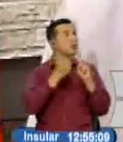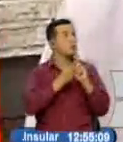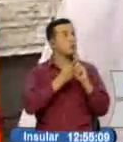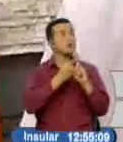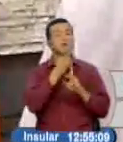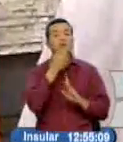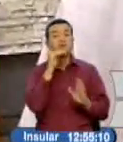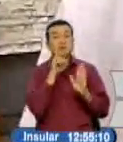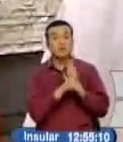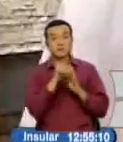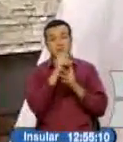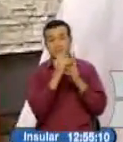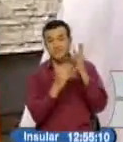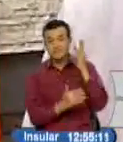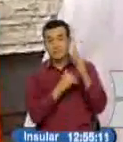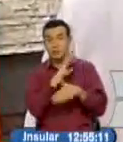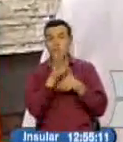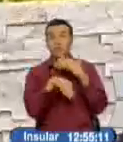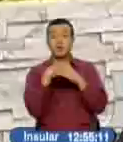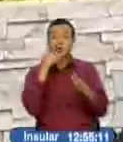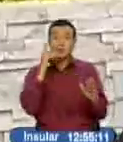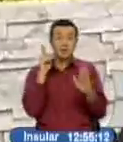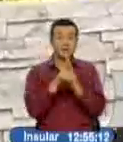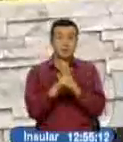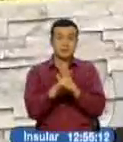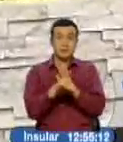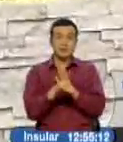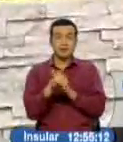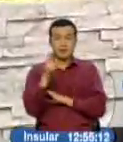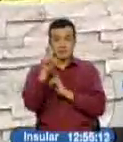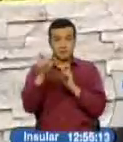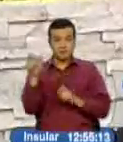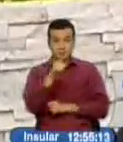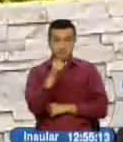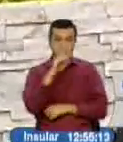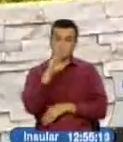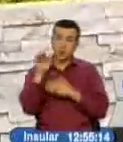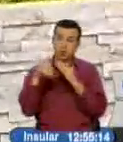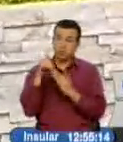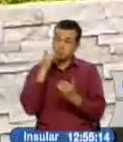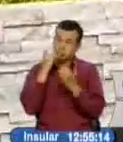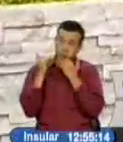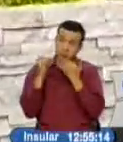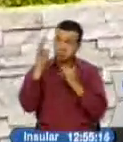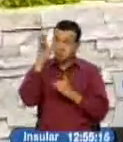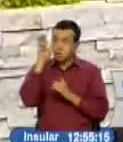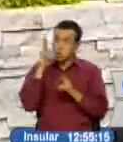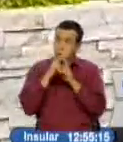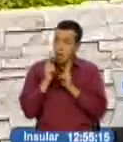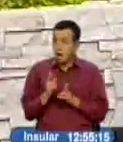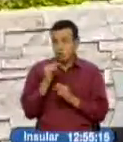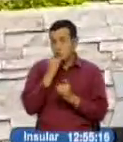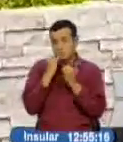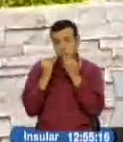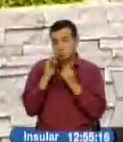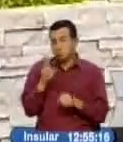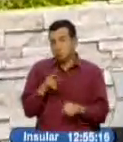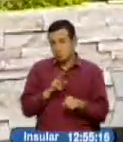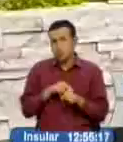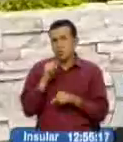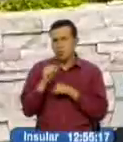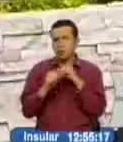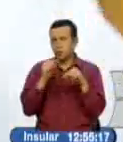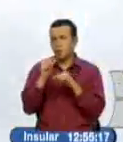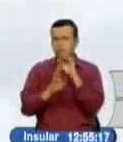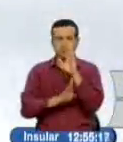que abran el abanico y acepten todas las denuncias. Como seres humanos todos cometemos errores y yo creo que... pero de a poco vamos a